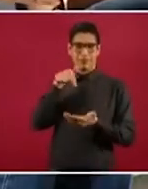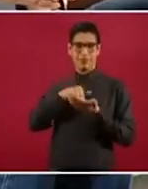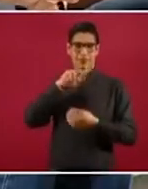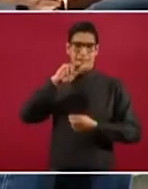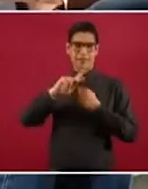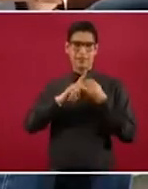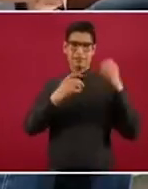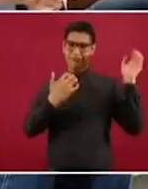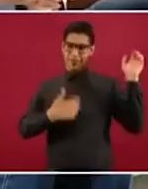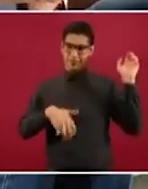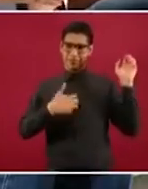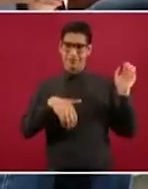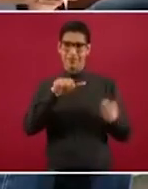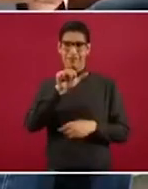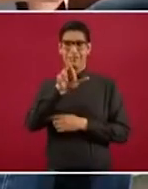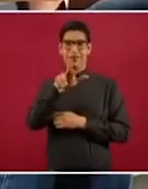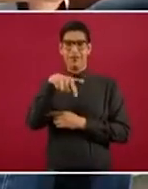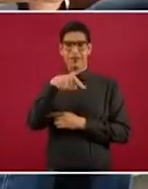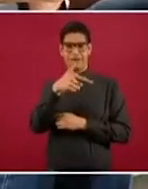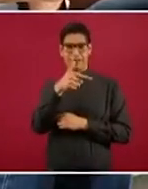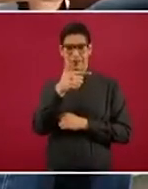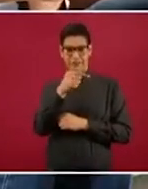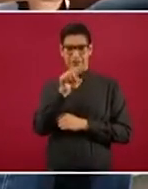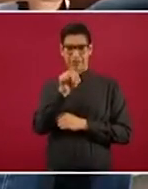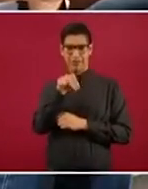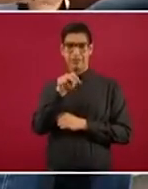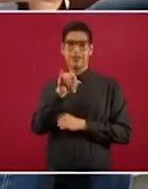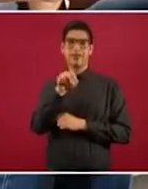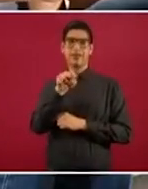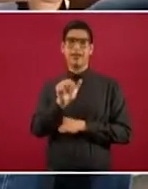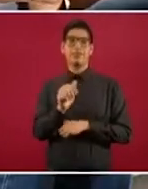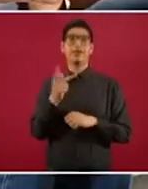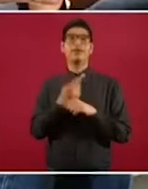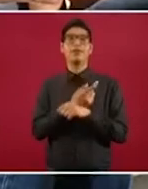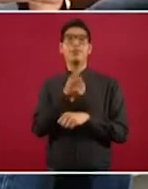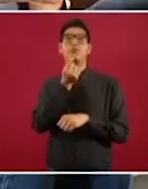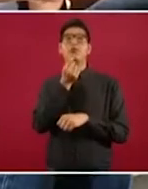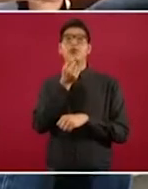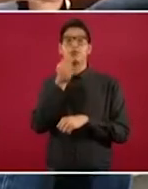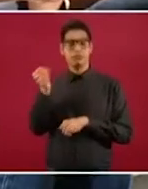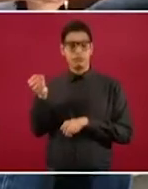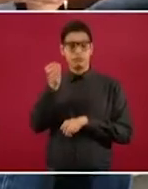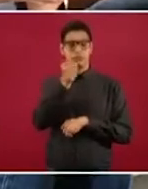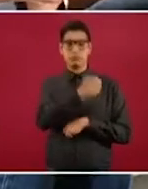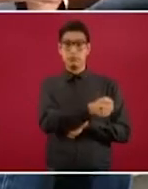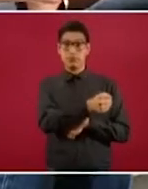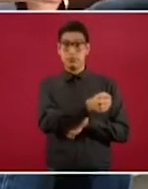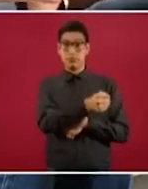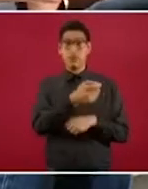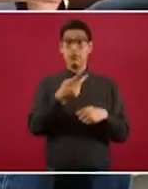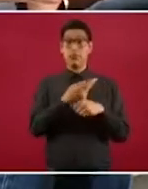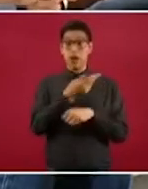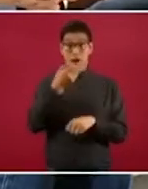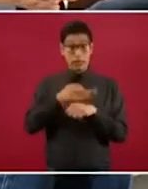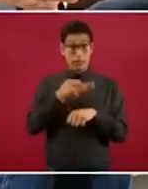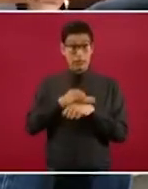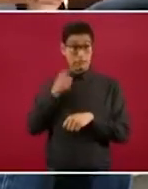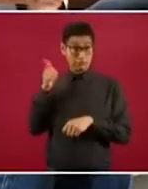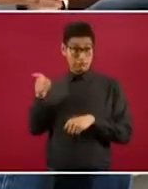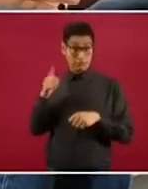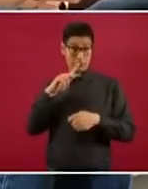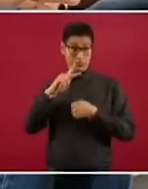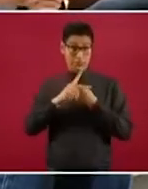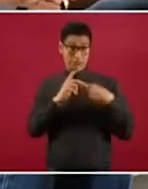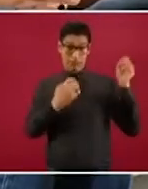del distanciamiento social con el uso de la fuerza pública desde que llevaban menos de 50 casos. Hoy acumulan 700 a una